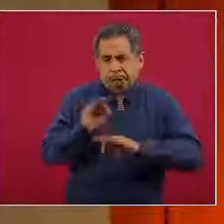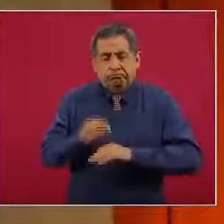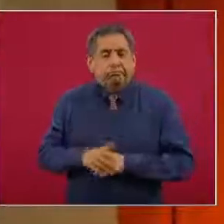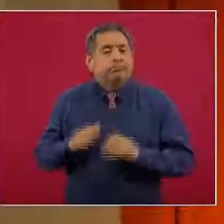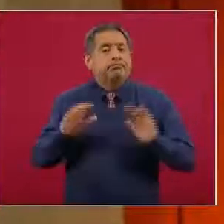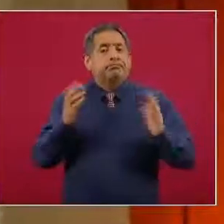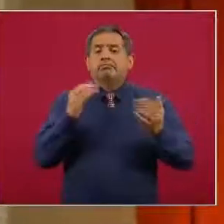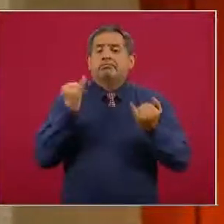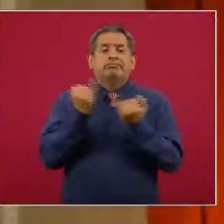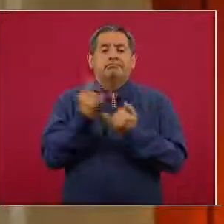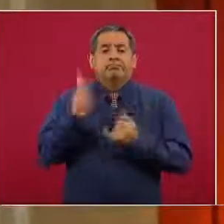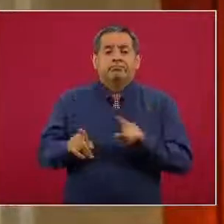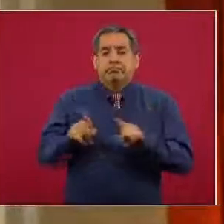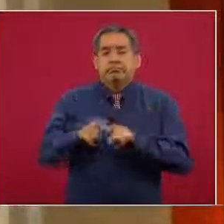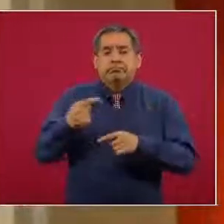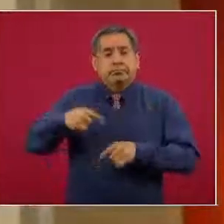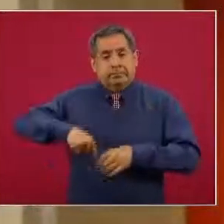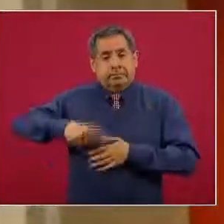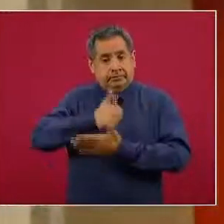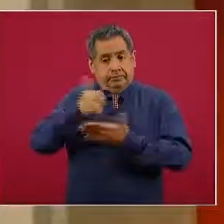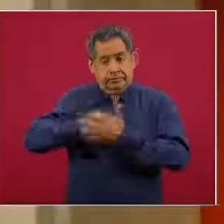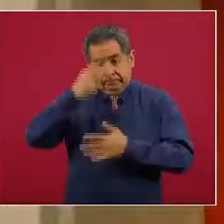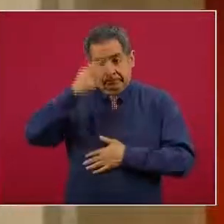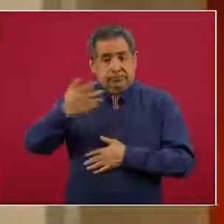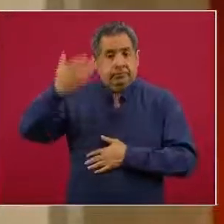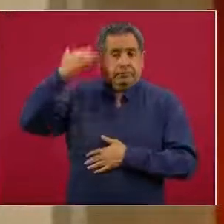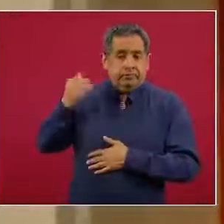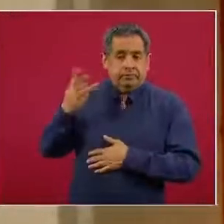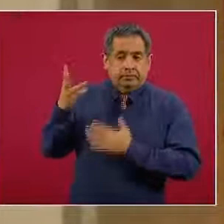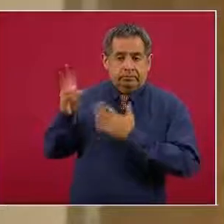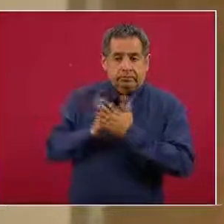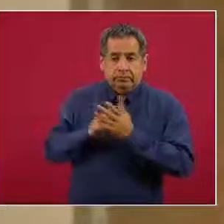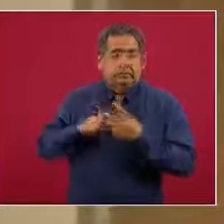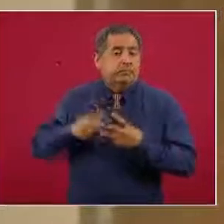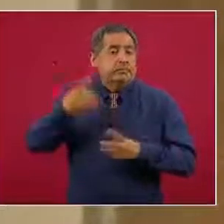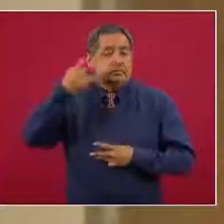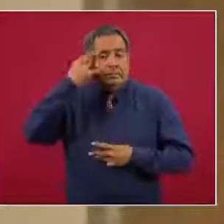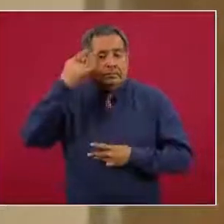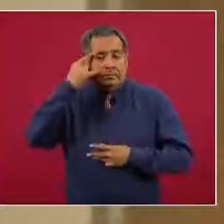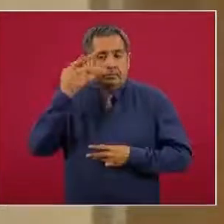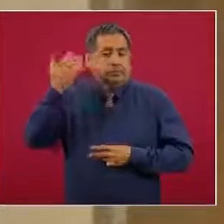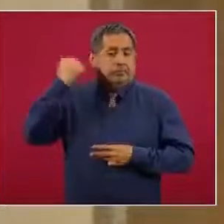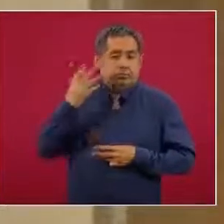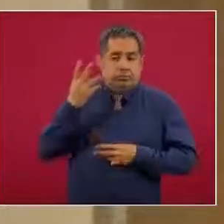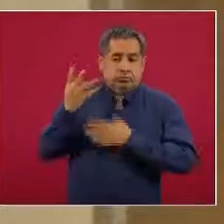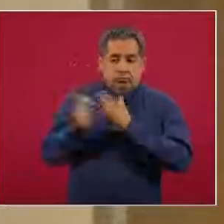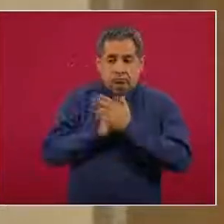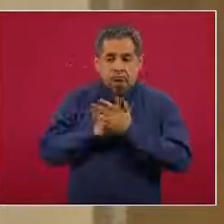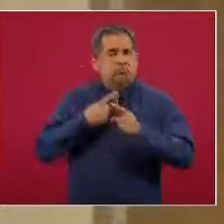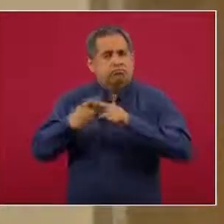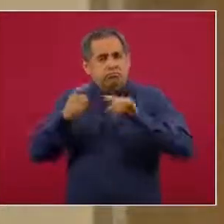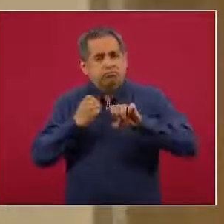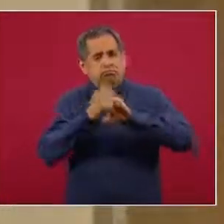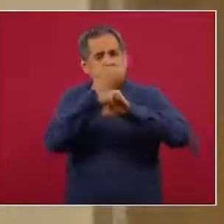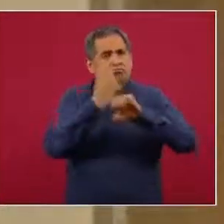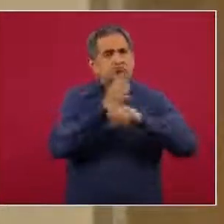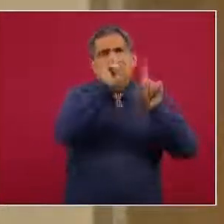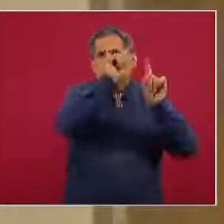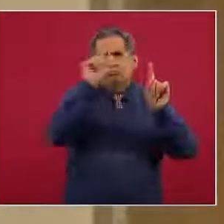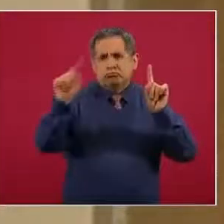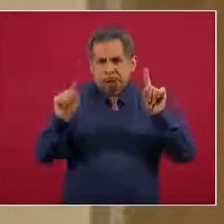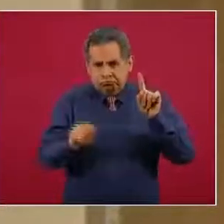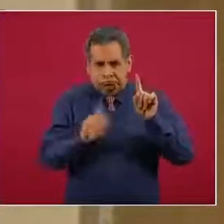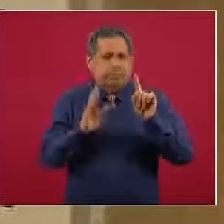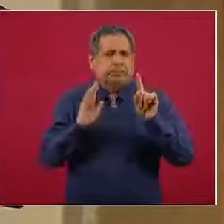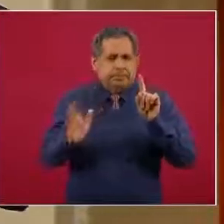México viene haciendo desde hace 3 meses. Campeche lo hizo desde hace 4 meses. Hay varias entidades que lo hacen ya, pero lo han